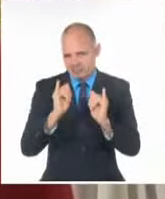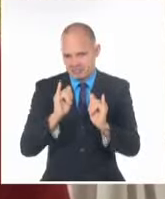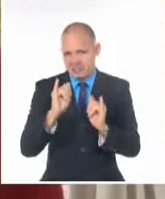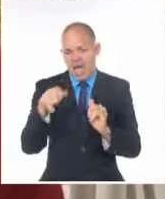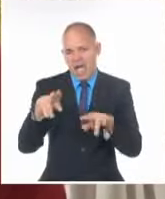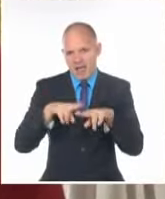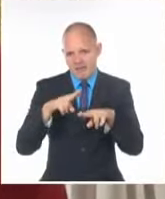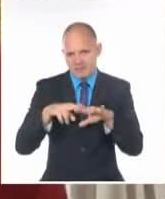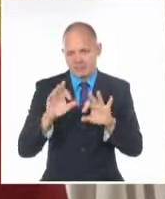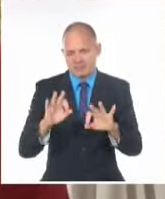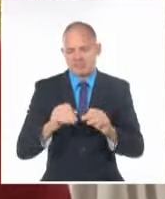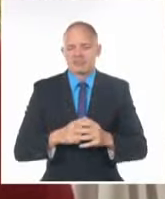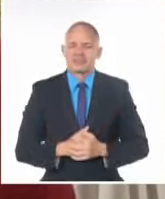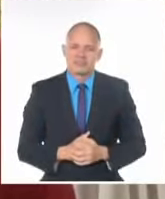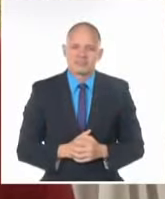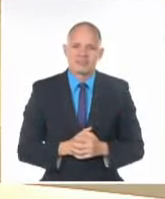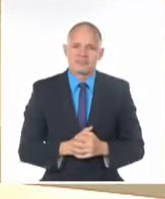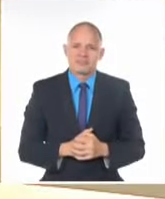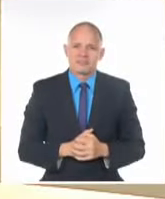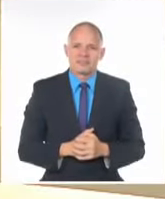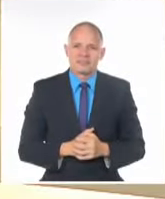en La Habana, allá en Canal Caribe.